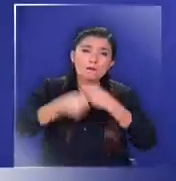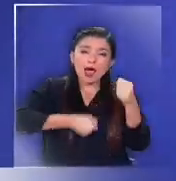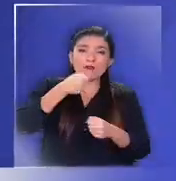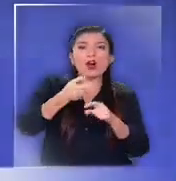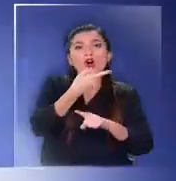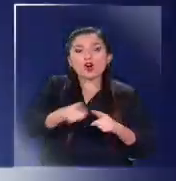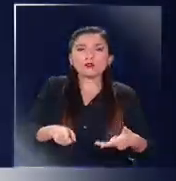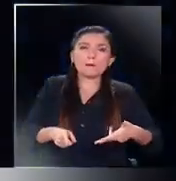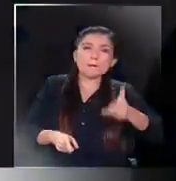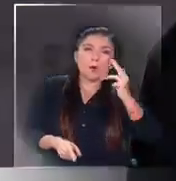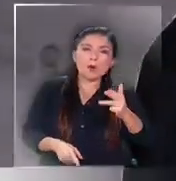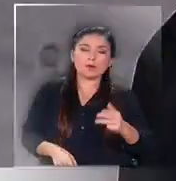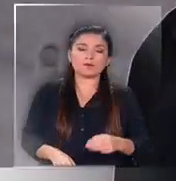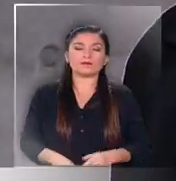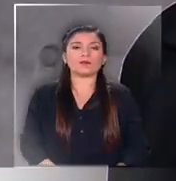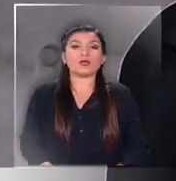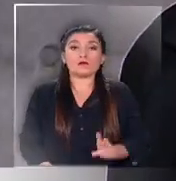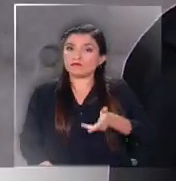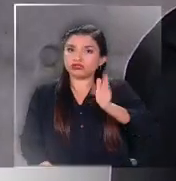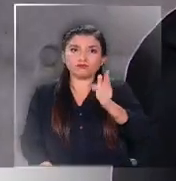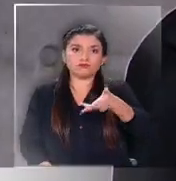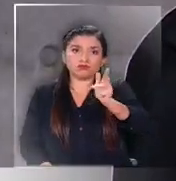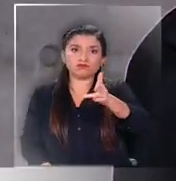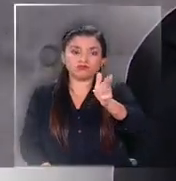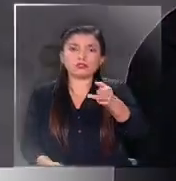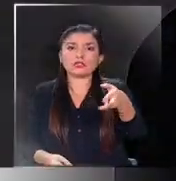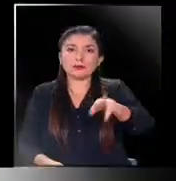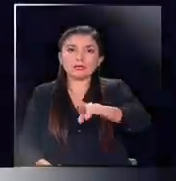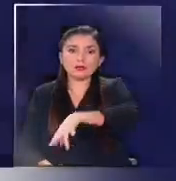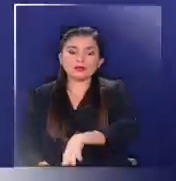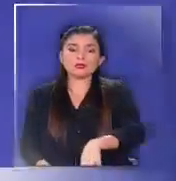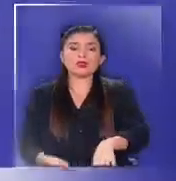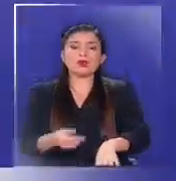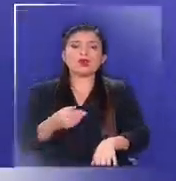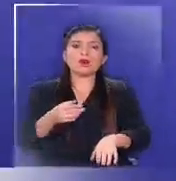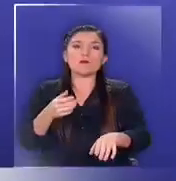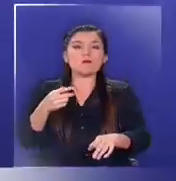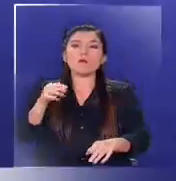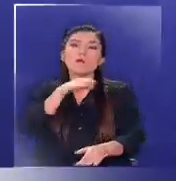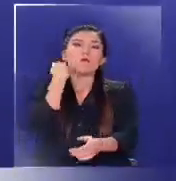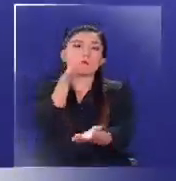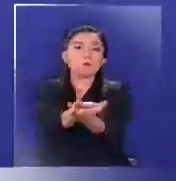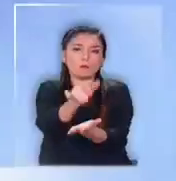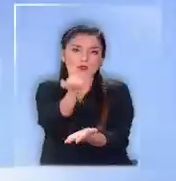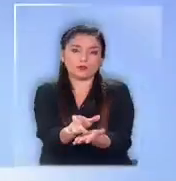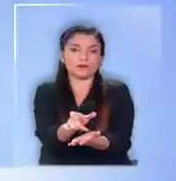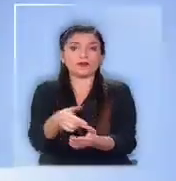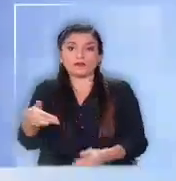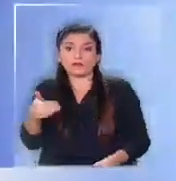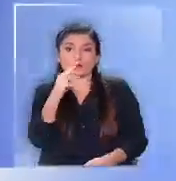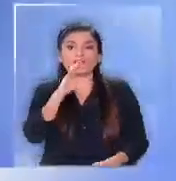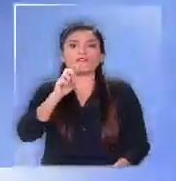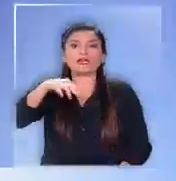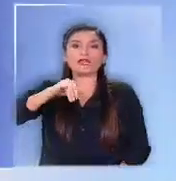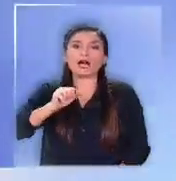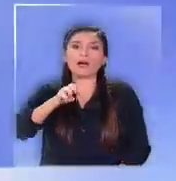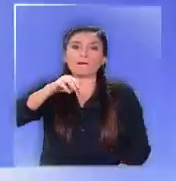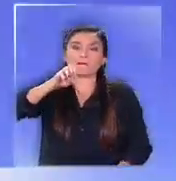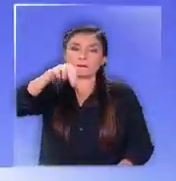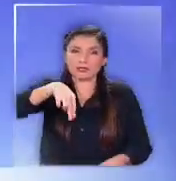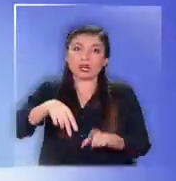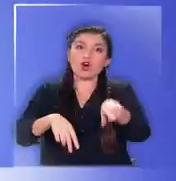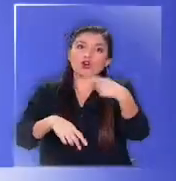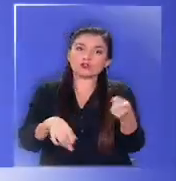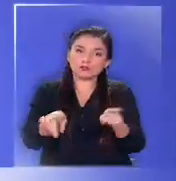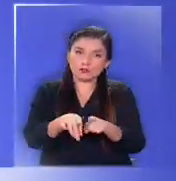quemarropa. Los impactos fueron mortales, reiterados y en zonas que son vitales. El que dispara es Benjamín, el otro su hermano Bet Pérez. Ese